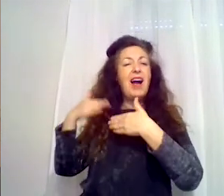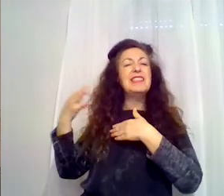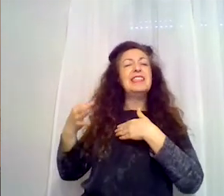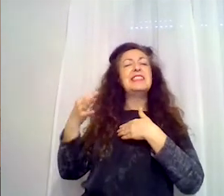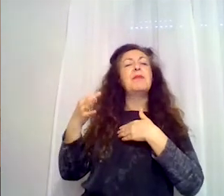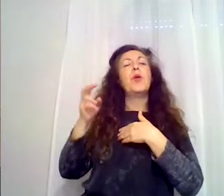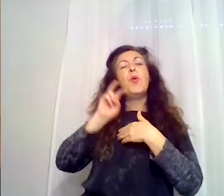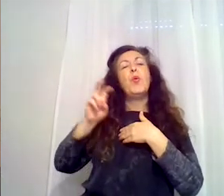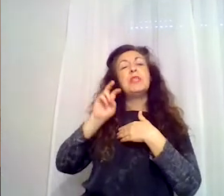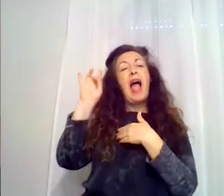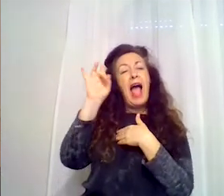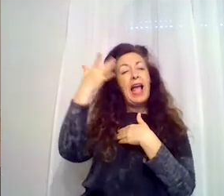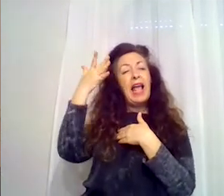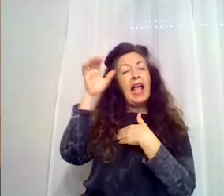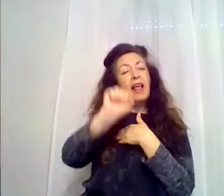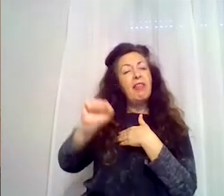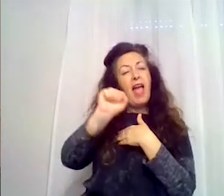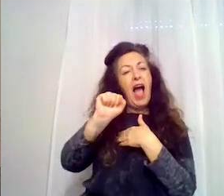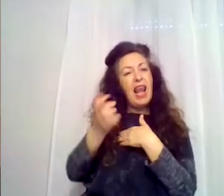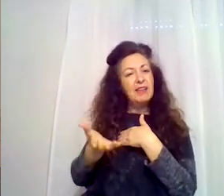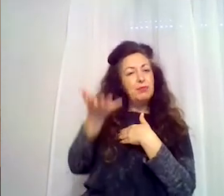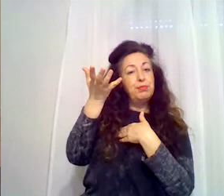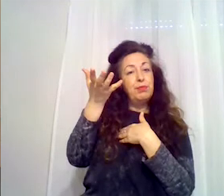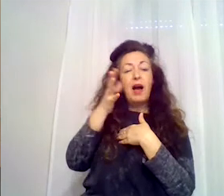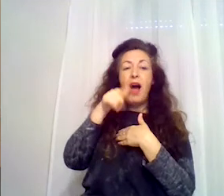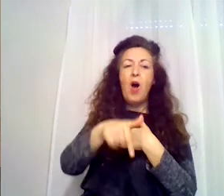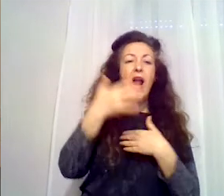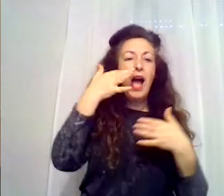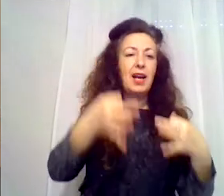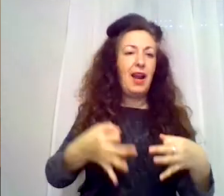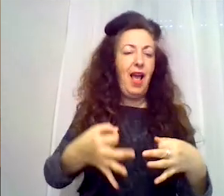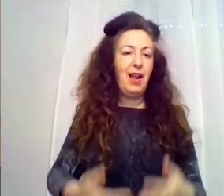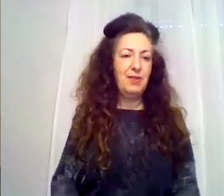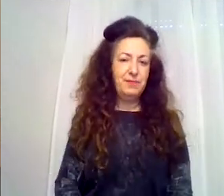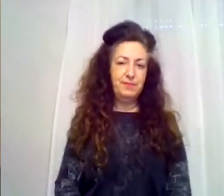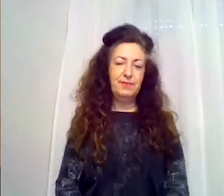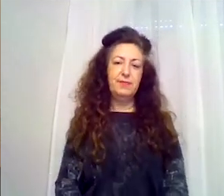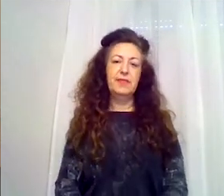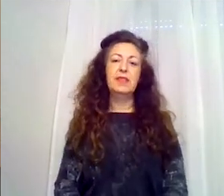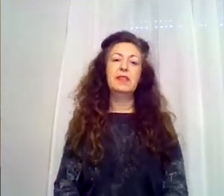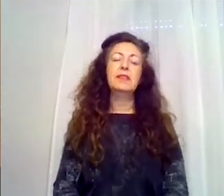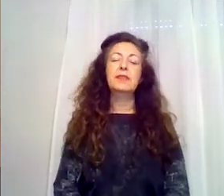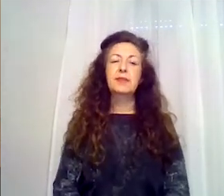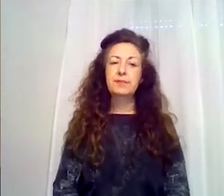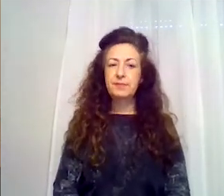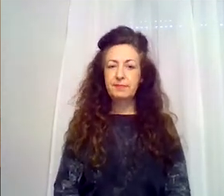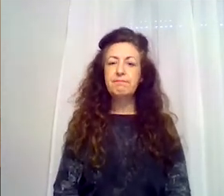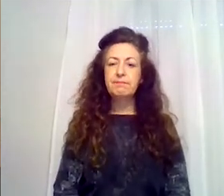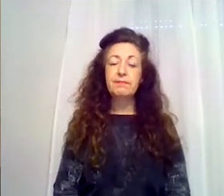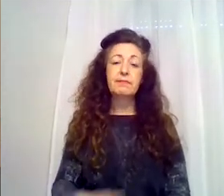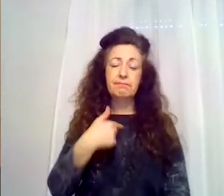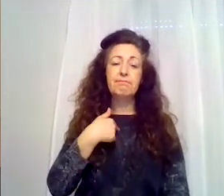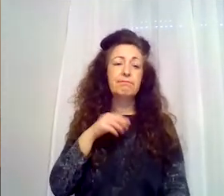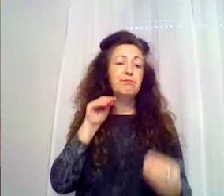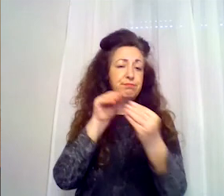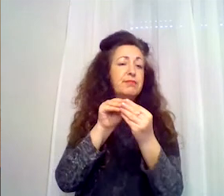pregunta. Y después usted. Sí, parece que después de oír todos estos días, incluyendo